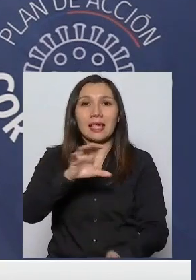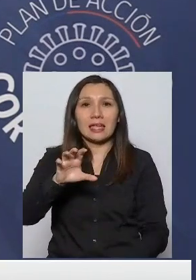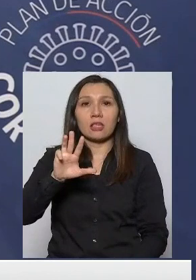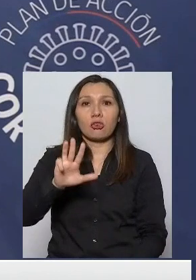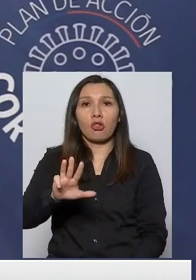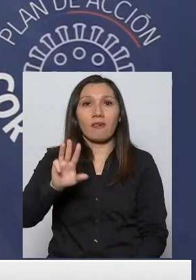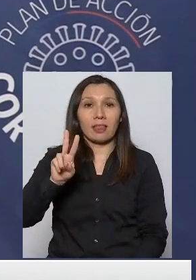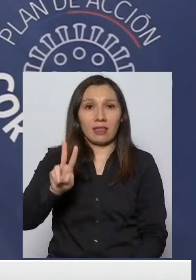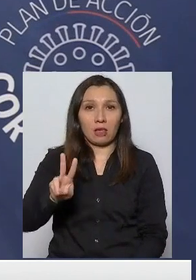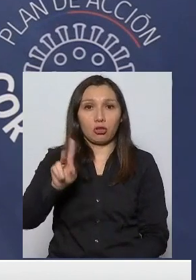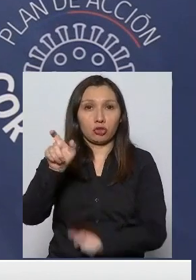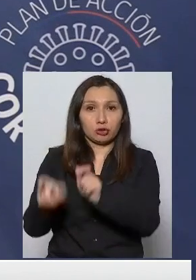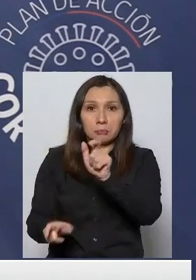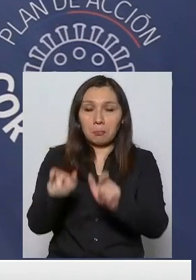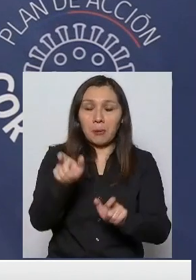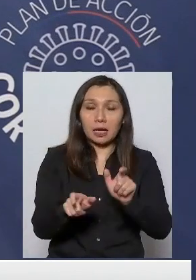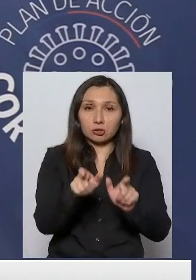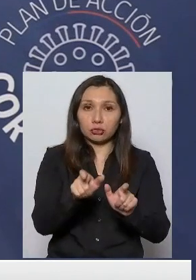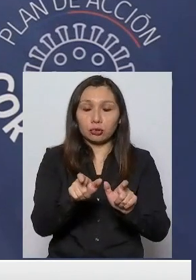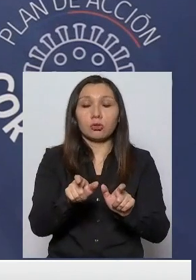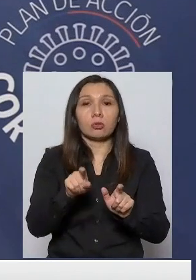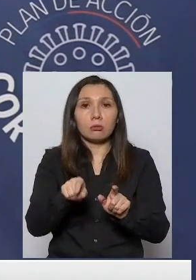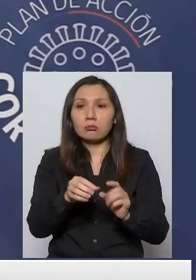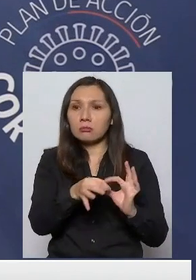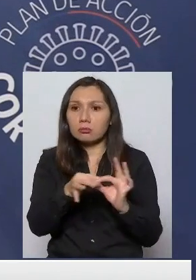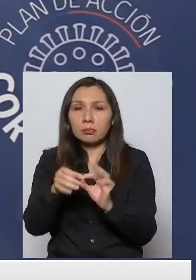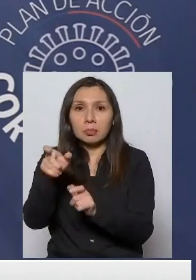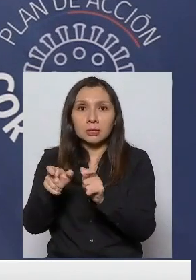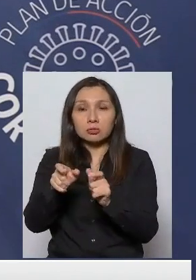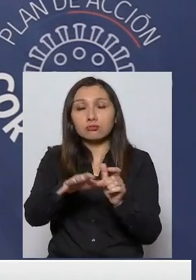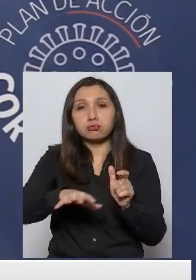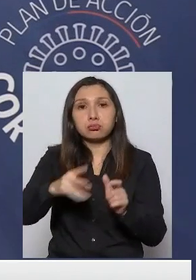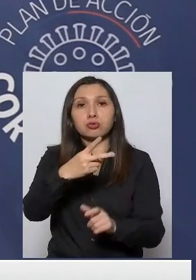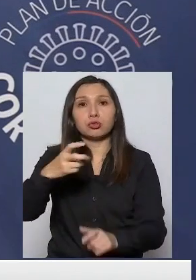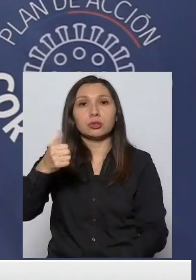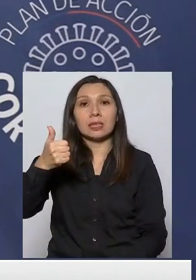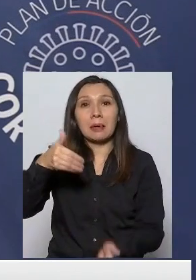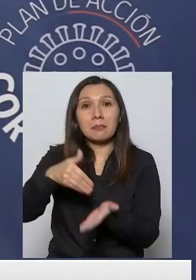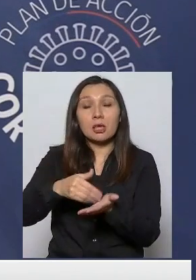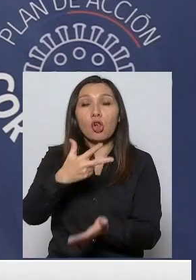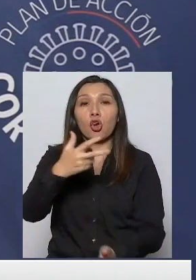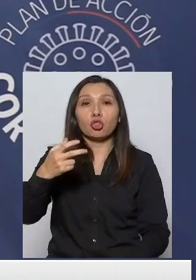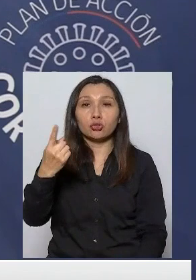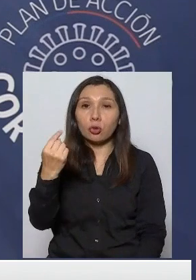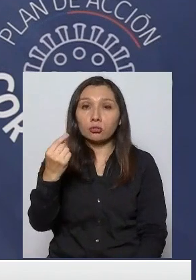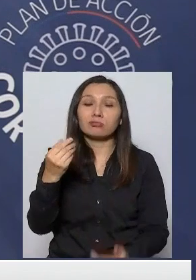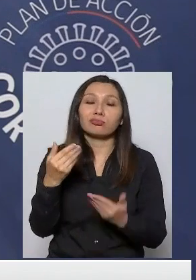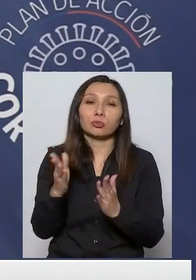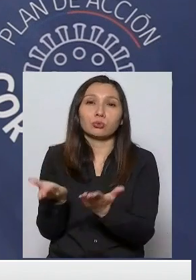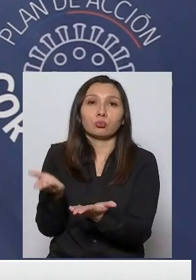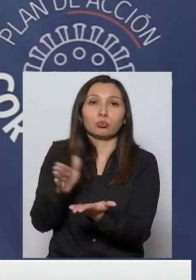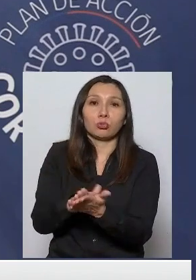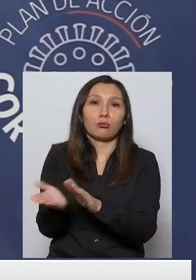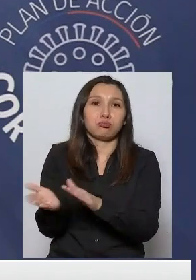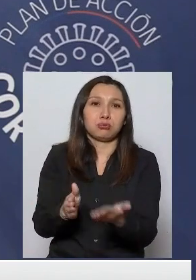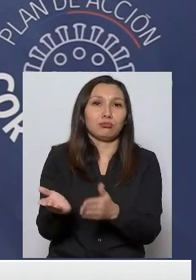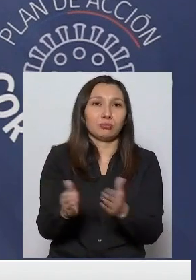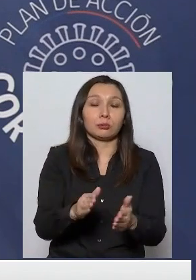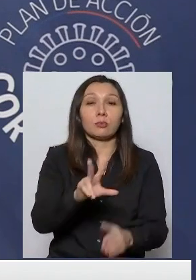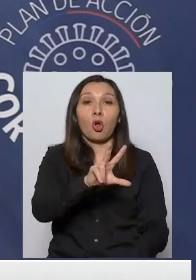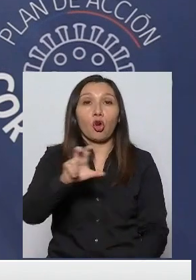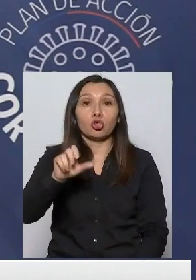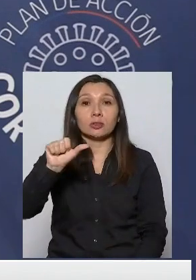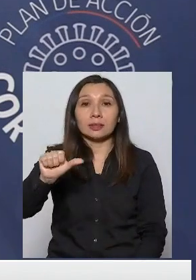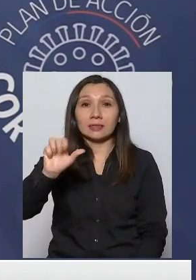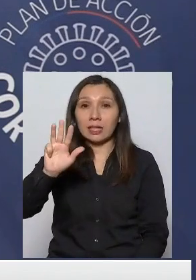592 personas de las cuales 206 mil 811 han fallecido y